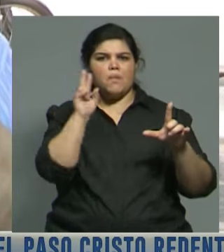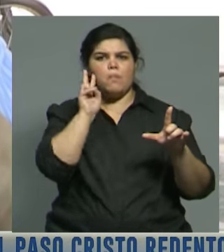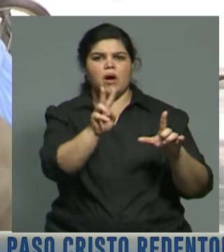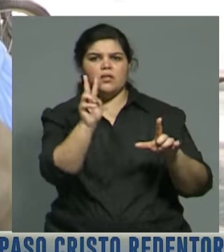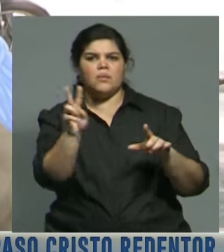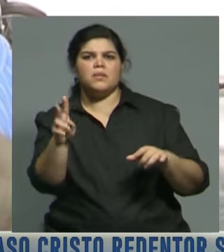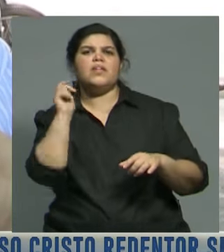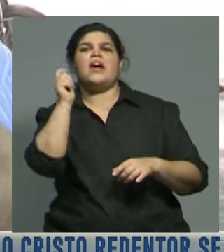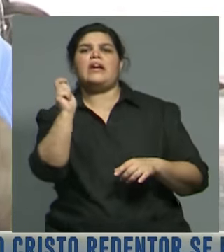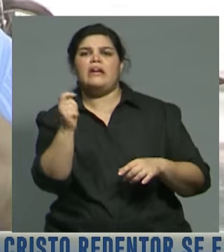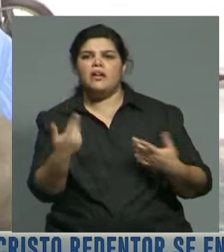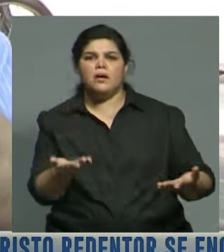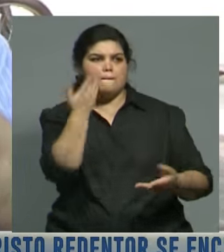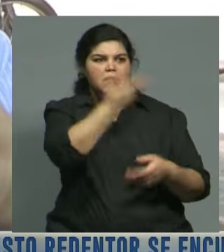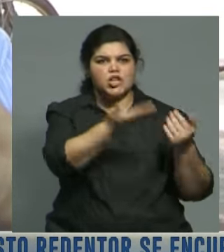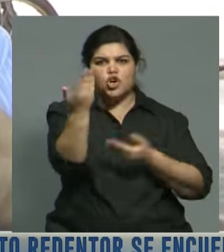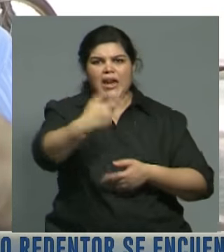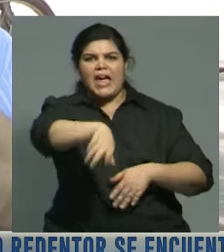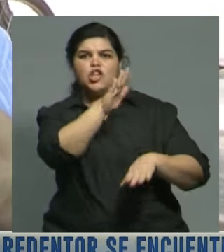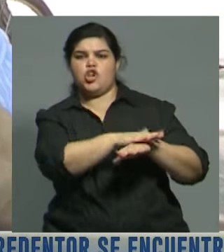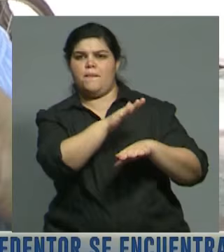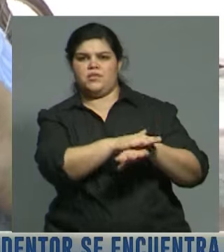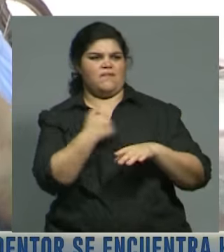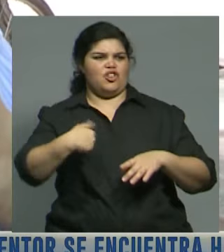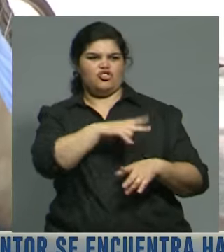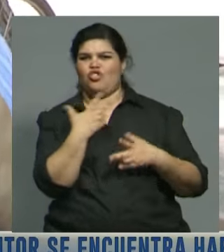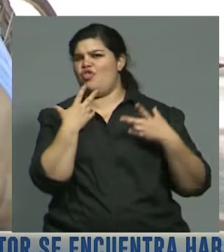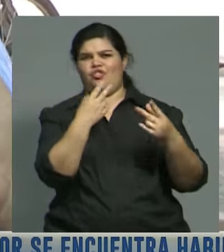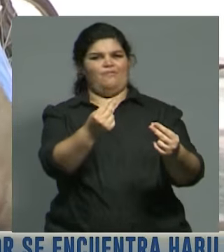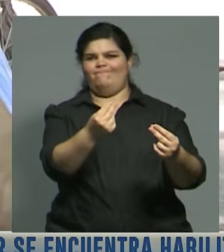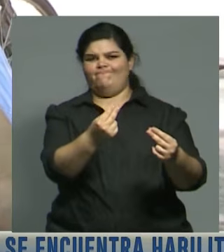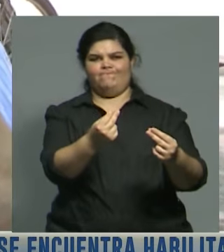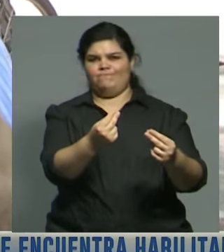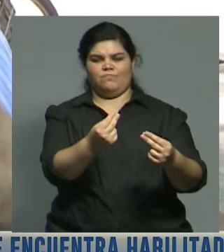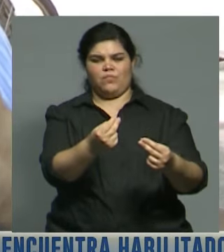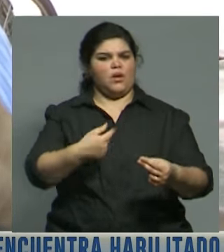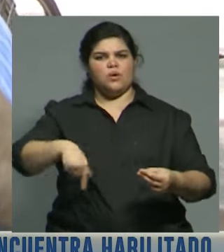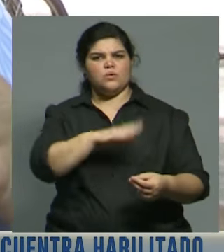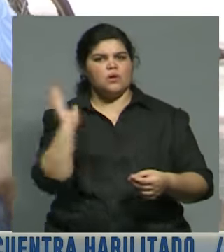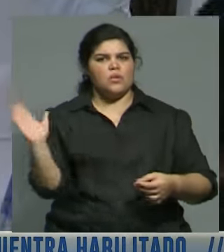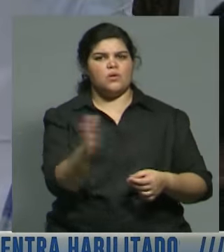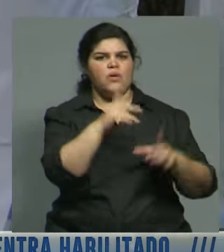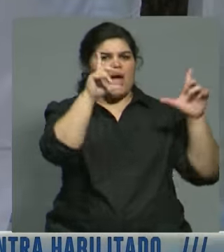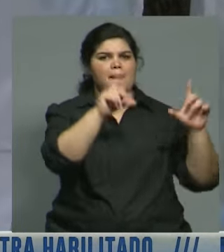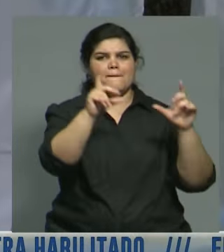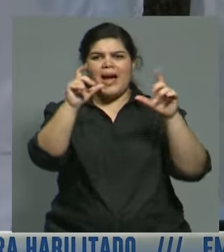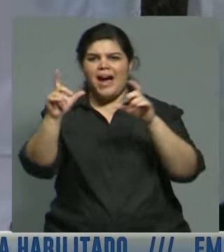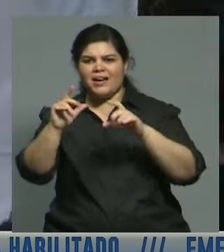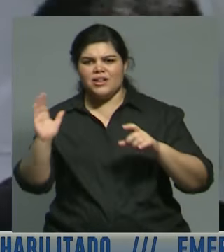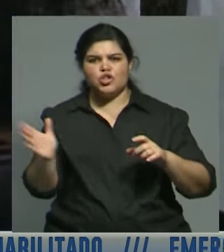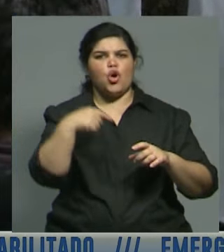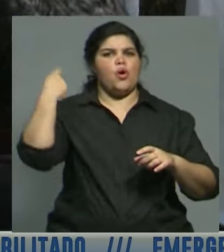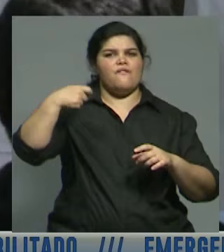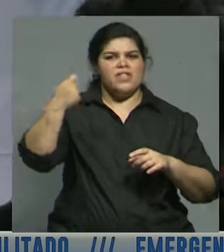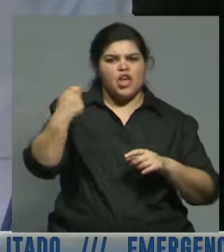que lo provocó. Nosotros rechazamos eso de plano, me parece que no ha sido así. Hemos visto todas las imágenes, las que son y